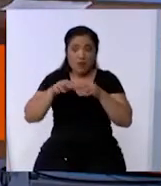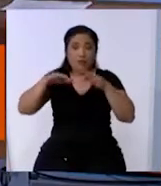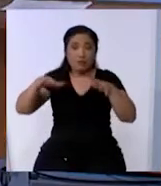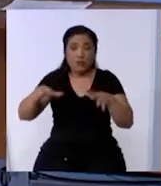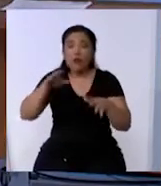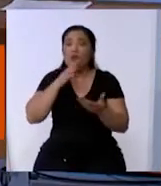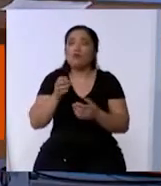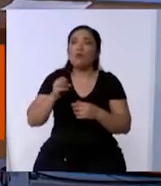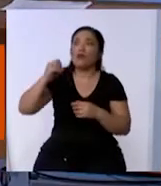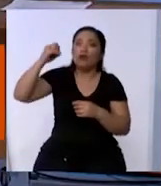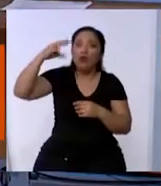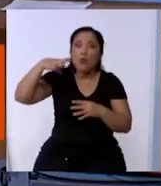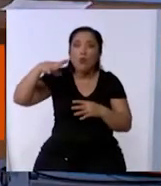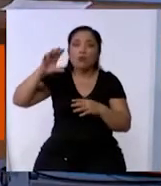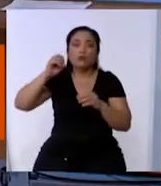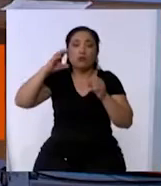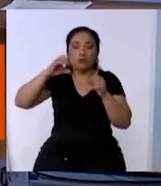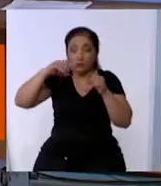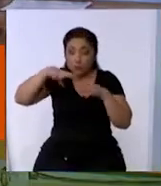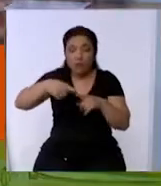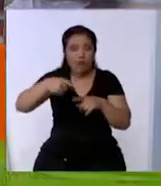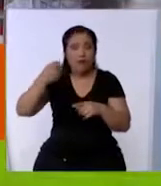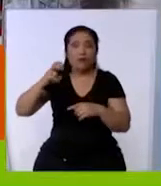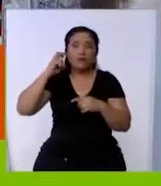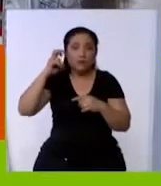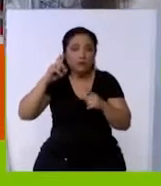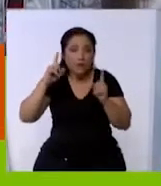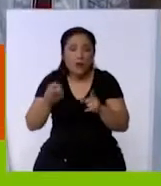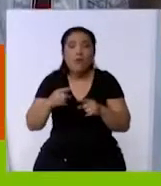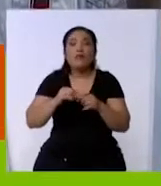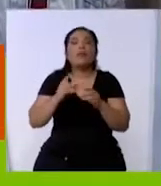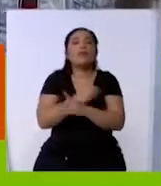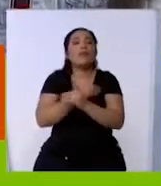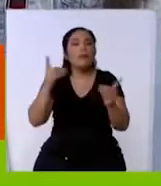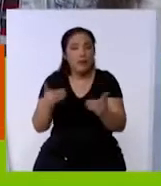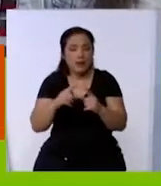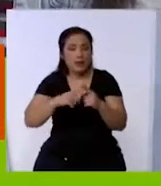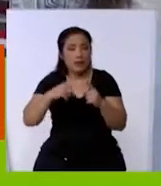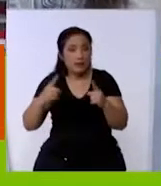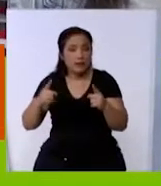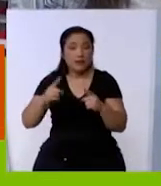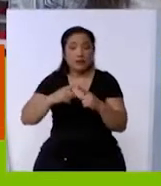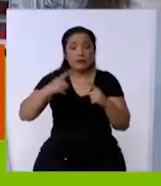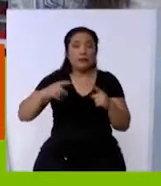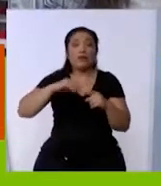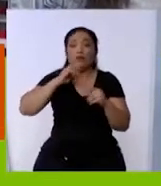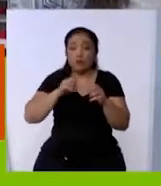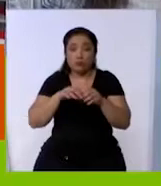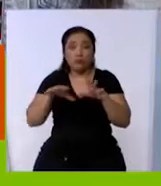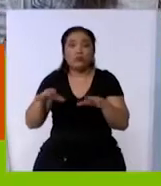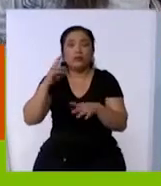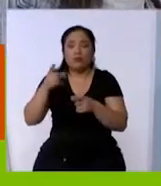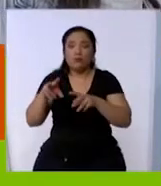de la luz, aumentar la intensidad del sonido. Va a depender de la cantidad eléctrica que nosotros podamos hacer correr por una, por un